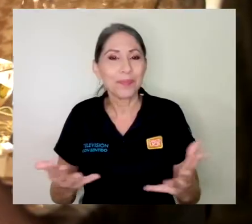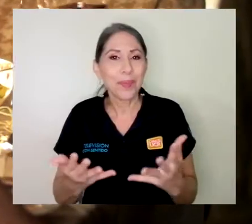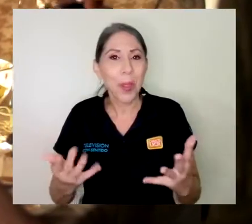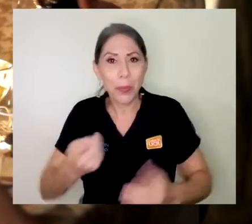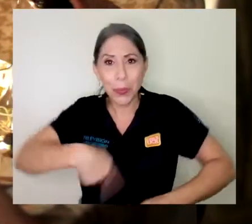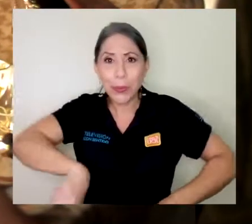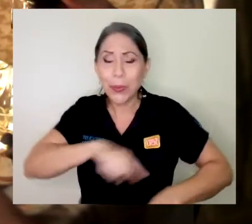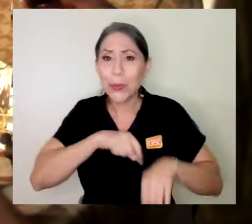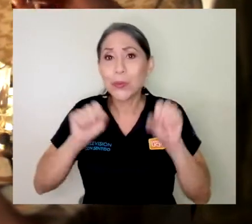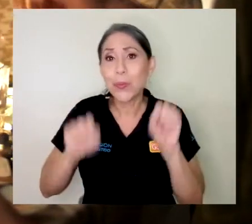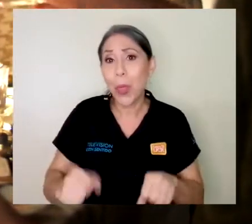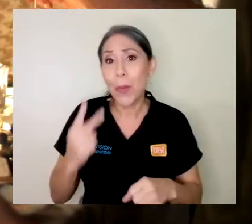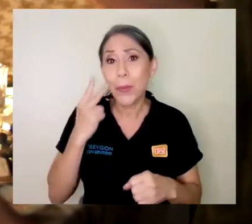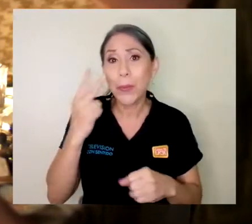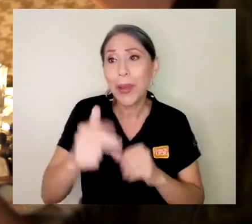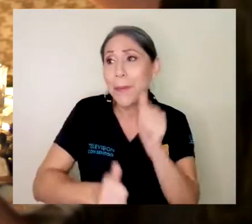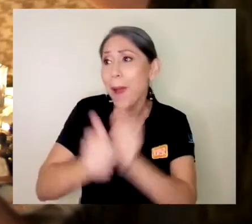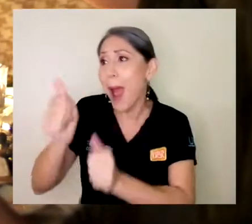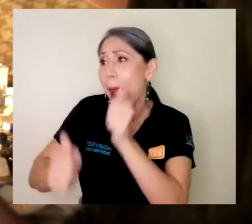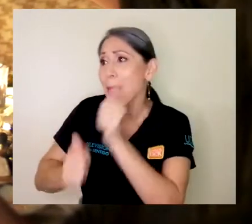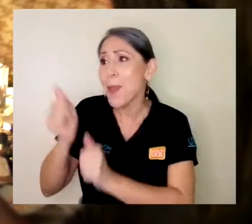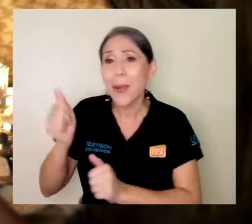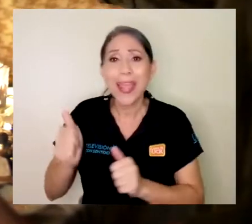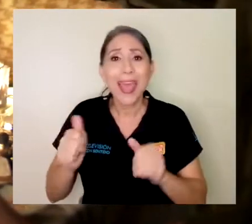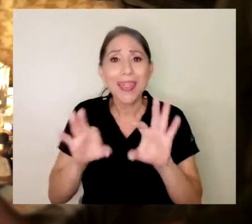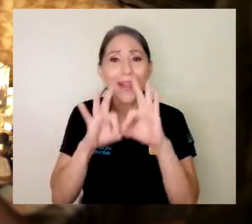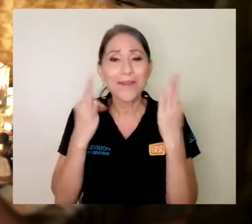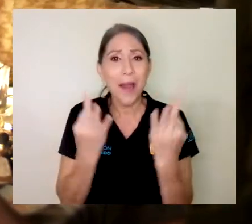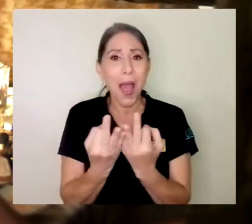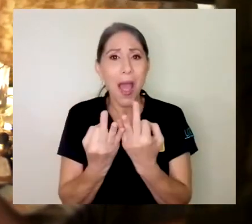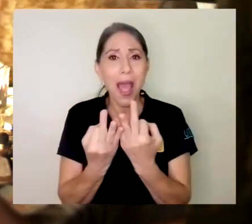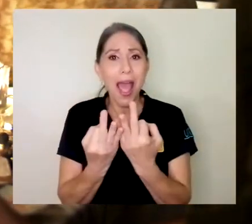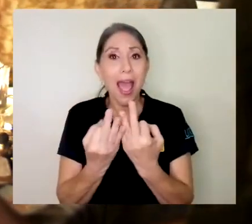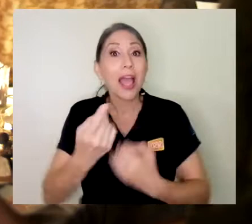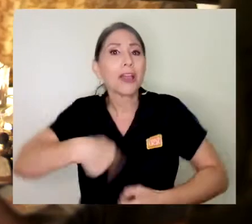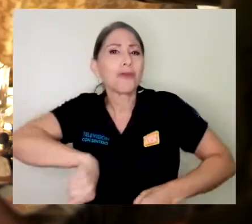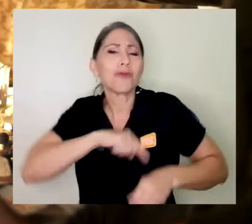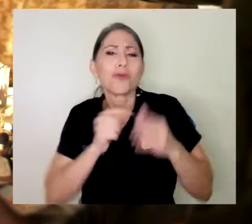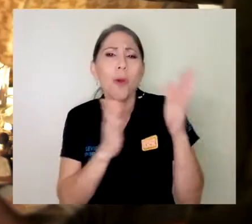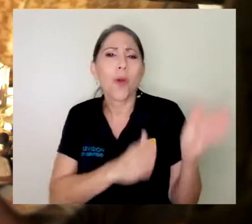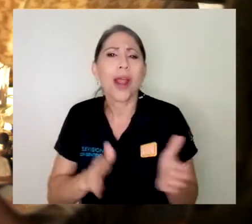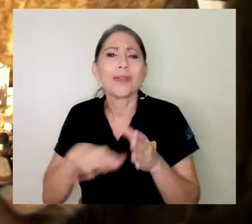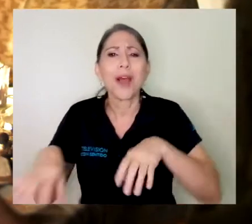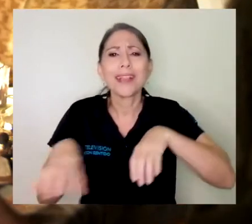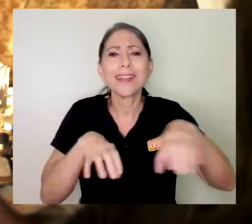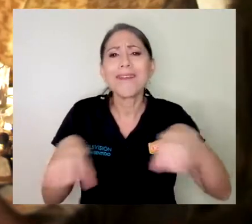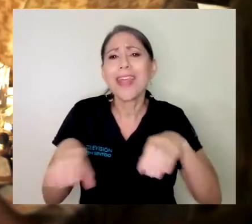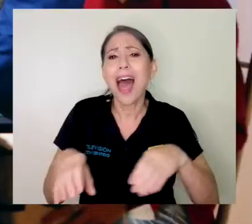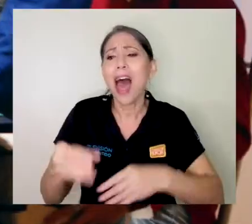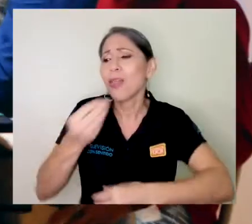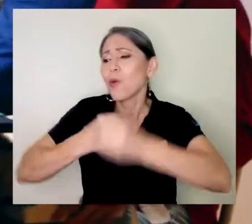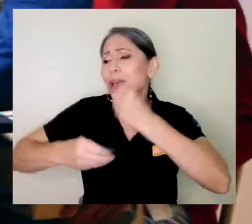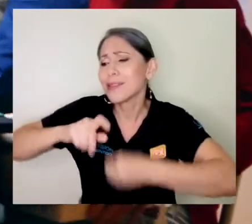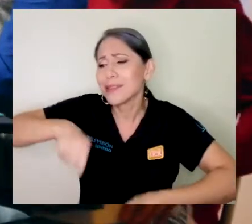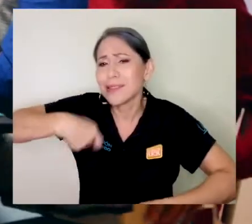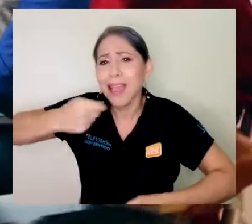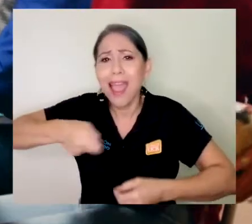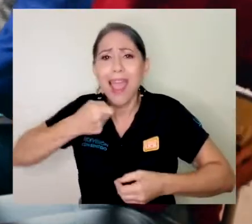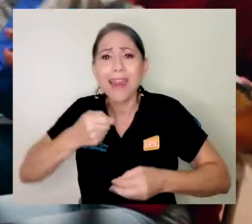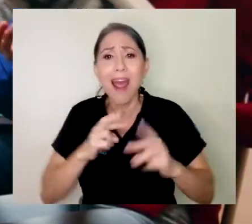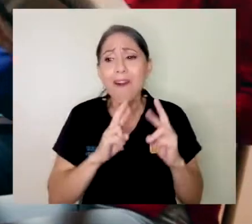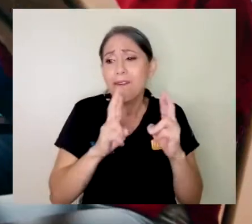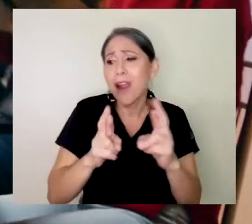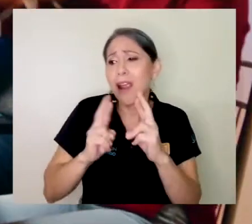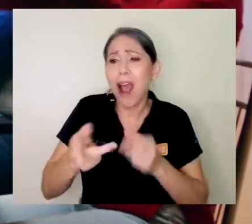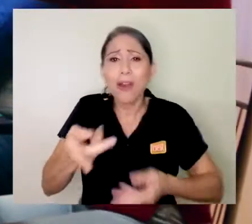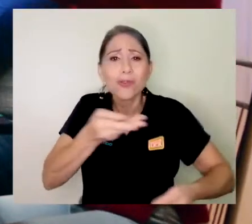que podemos ver a la mayoría de nuestras familias, ¿verdad? Y entonces organizamos una actividad, una cena, un intercambio de regalos, y